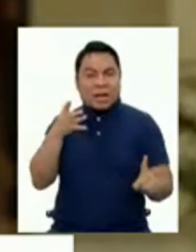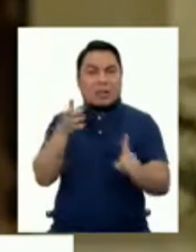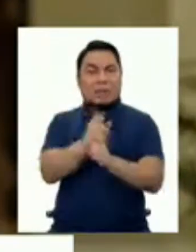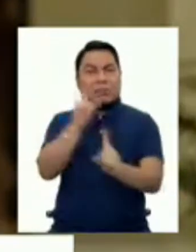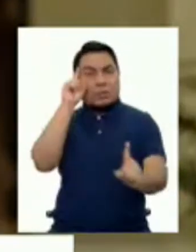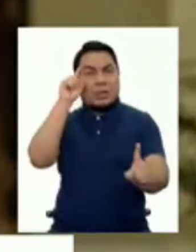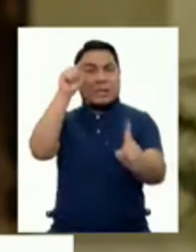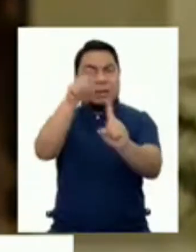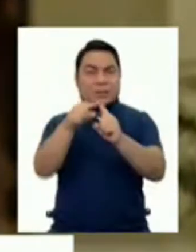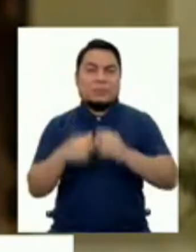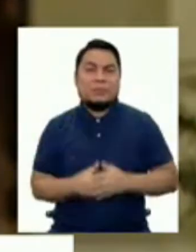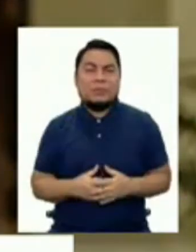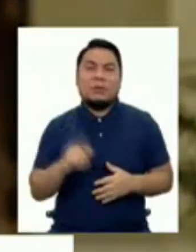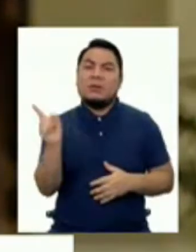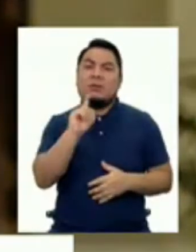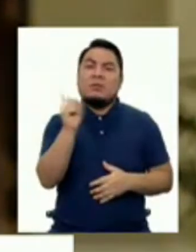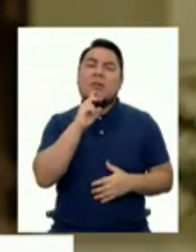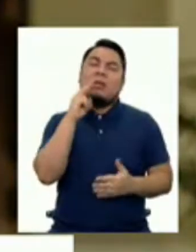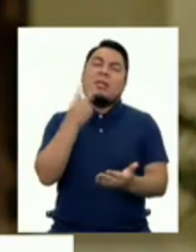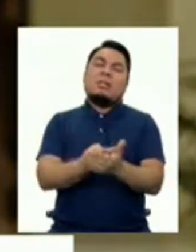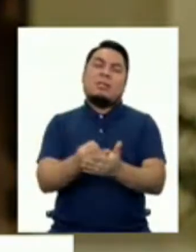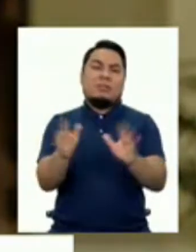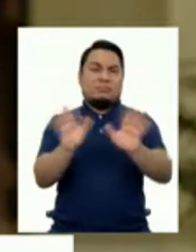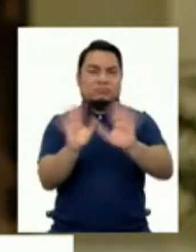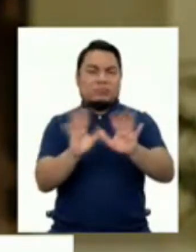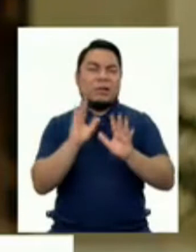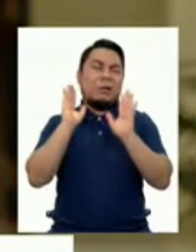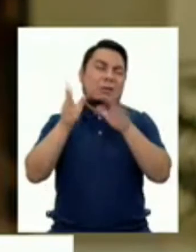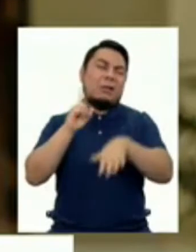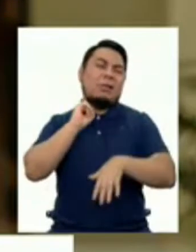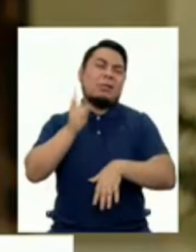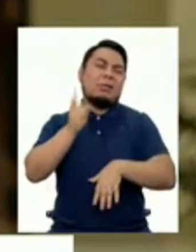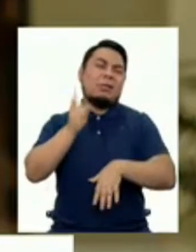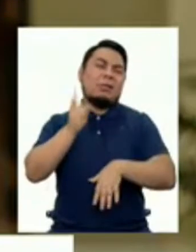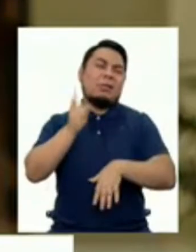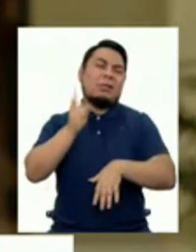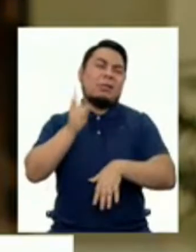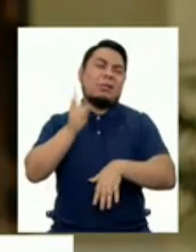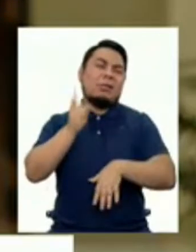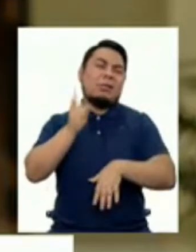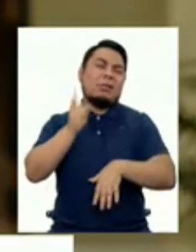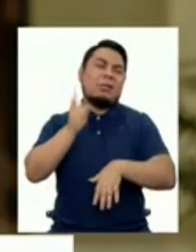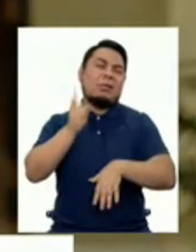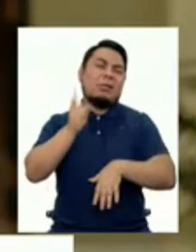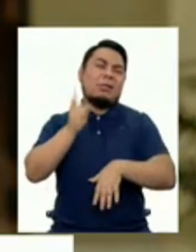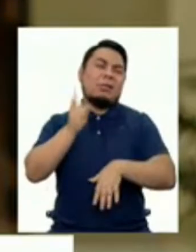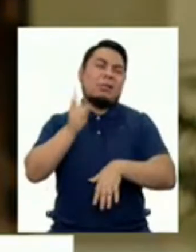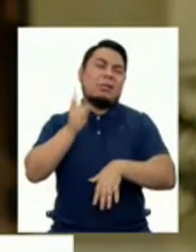el objetivo. No desmayemos. No nos confiemos.